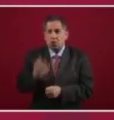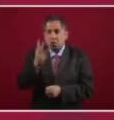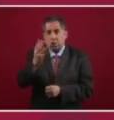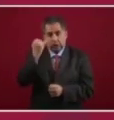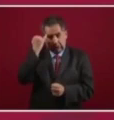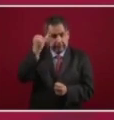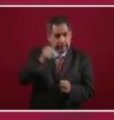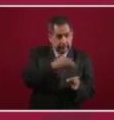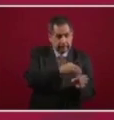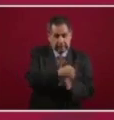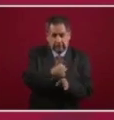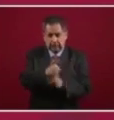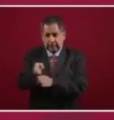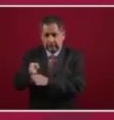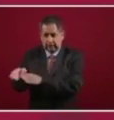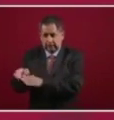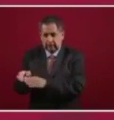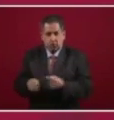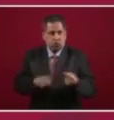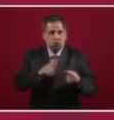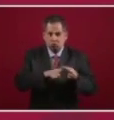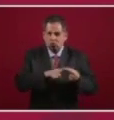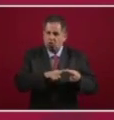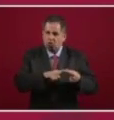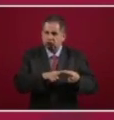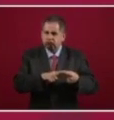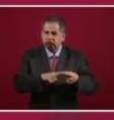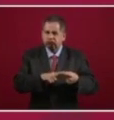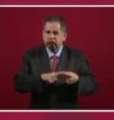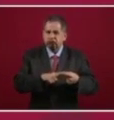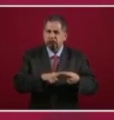motores. Hay uno que está